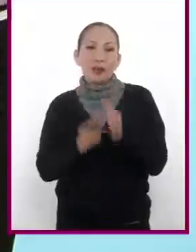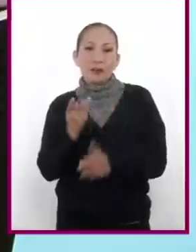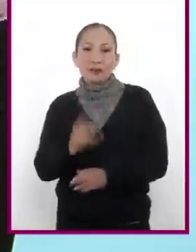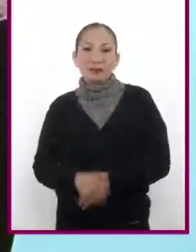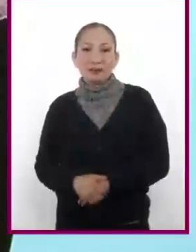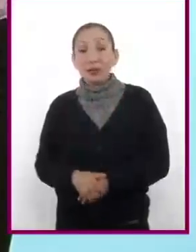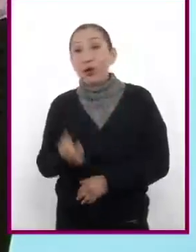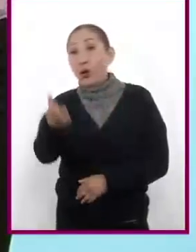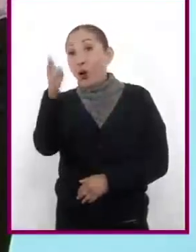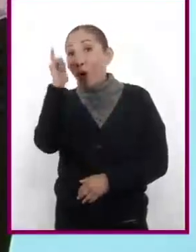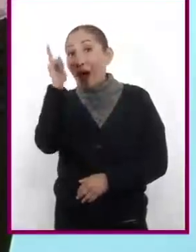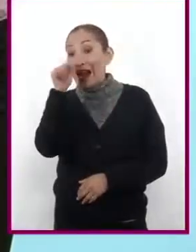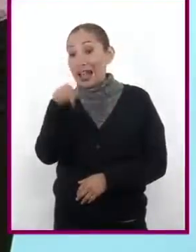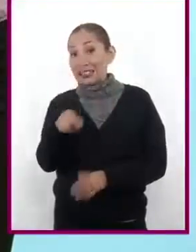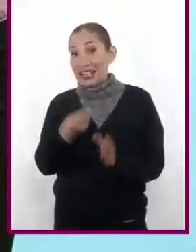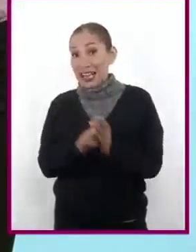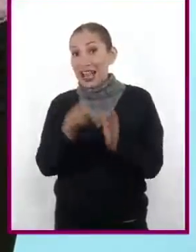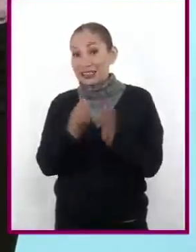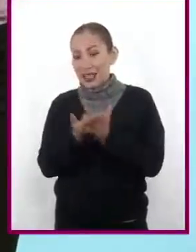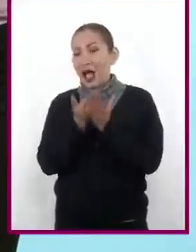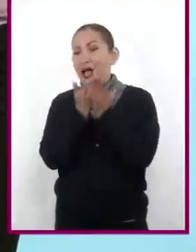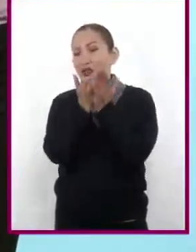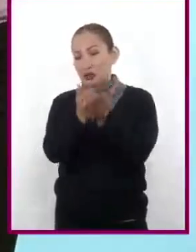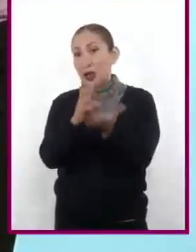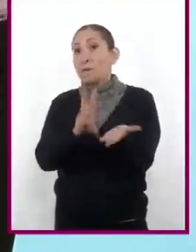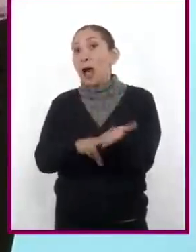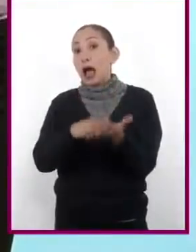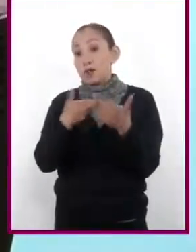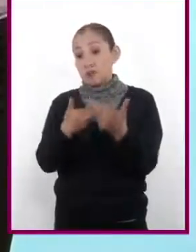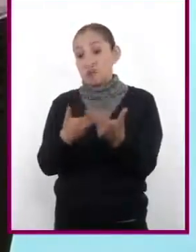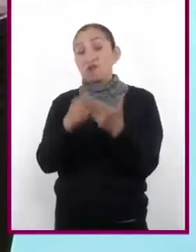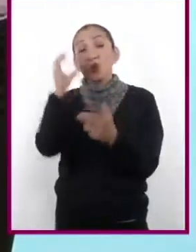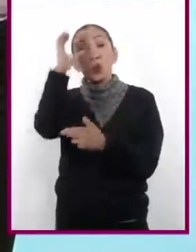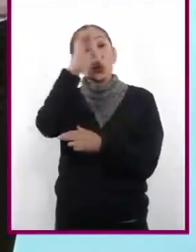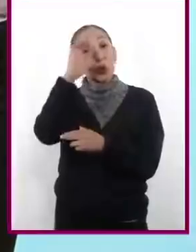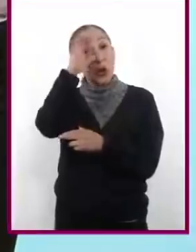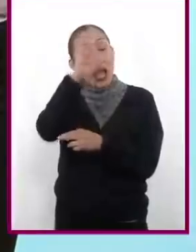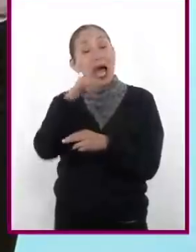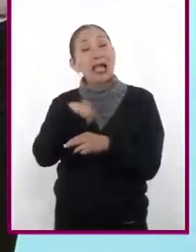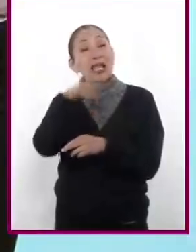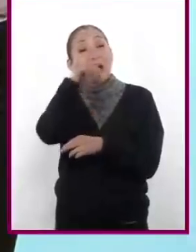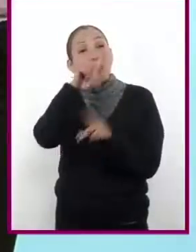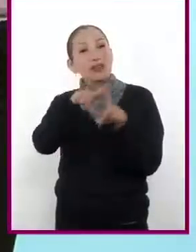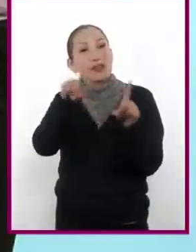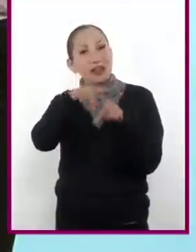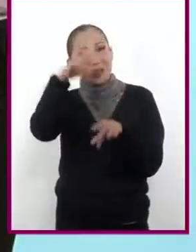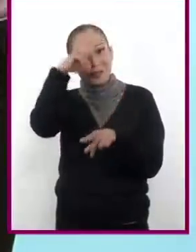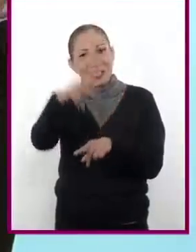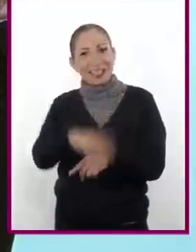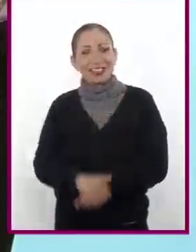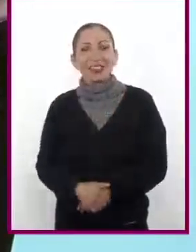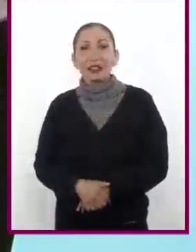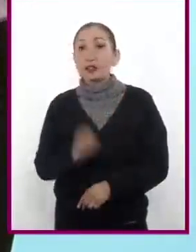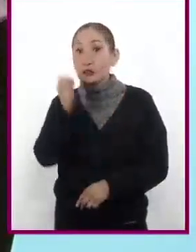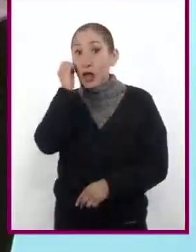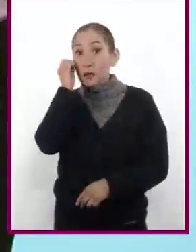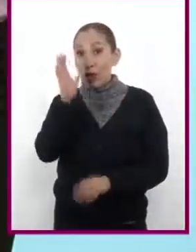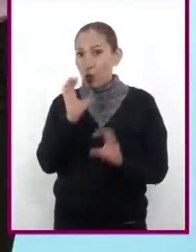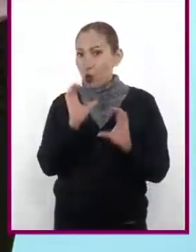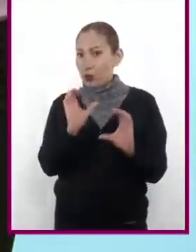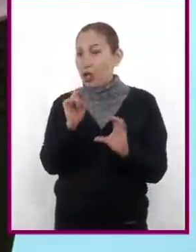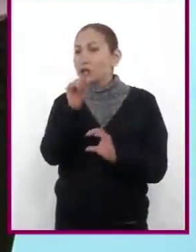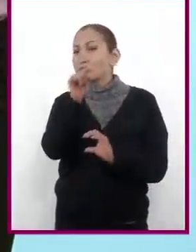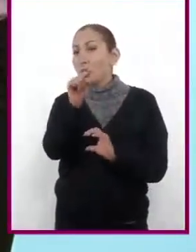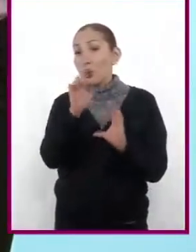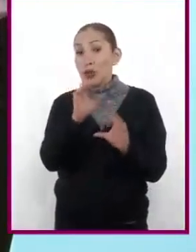ocasión. Esperamos que esta sesión les ayude a valorar la riqueza cultural y lingüística de México. No olviden cuidarse